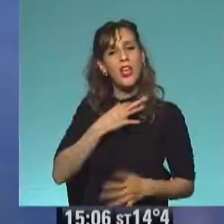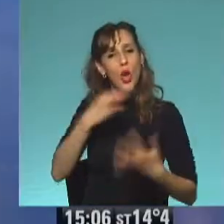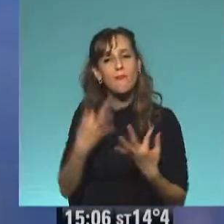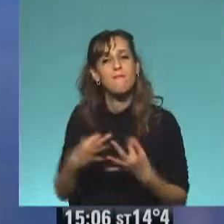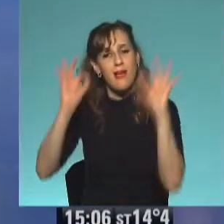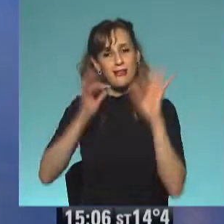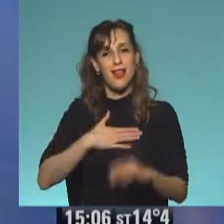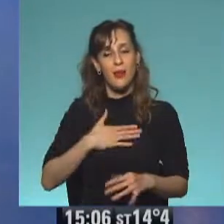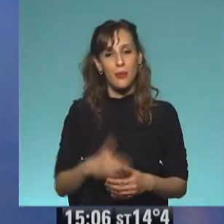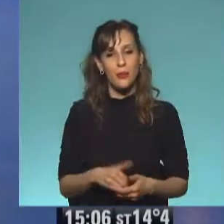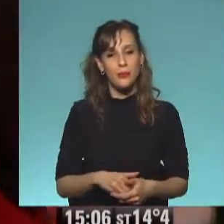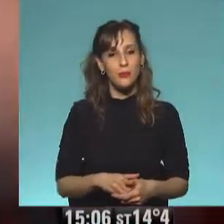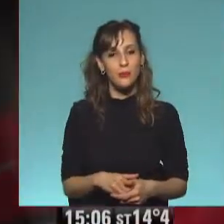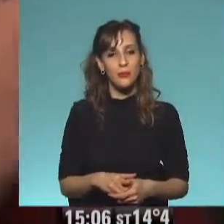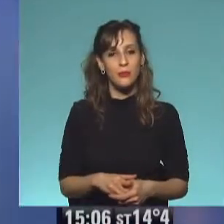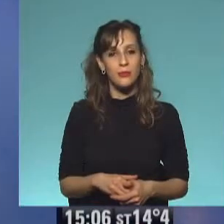arriba